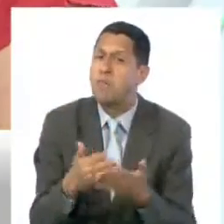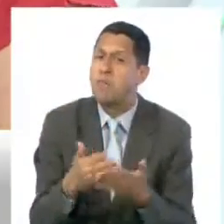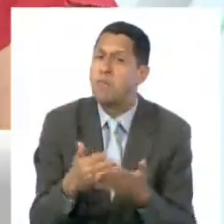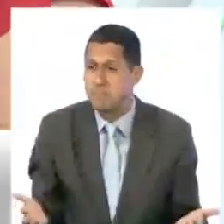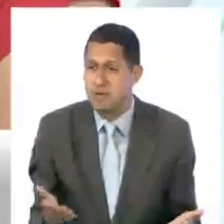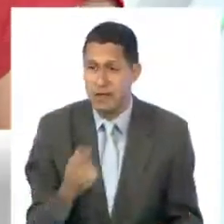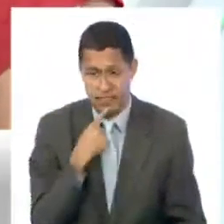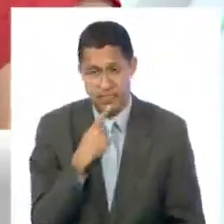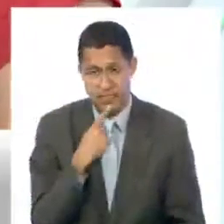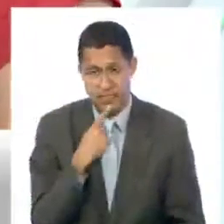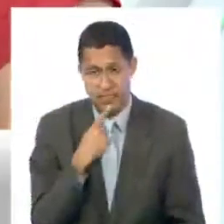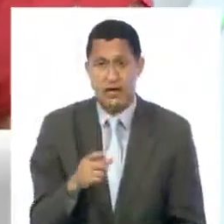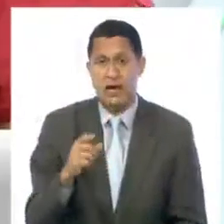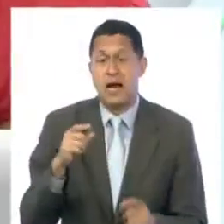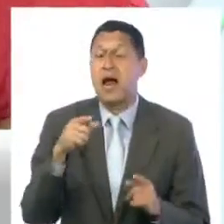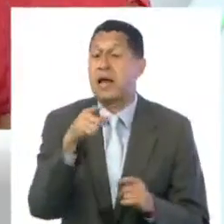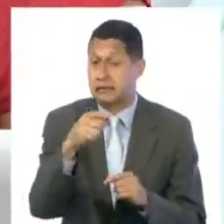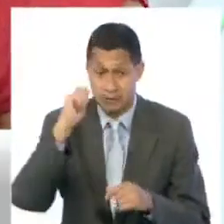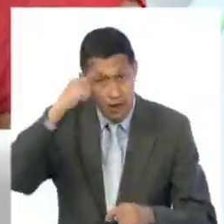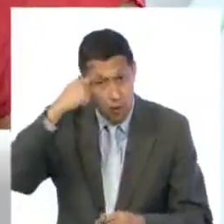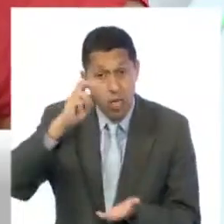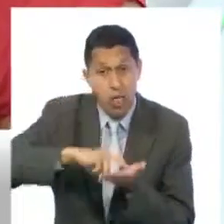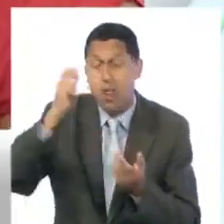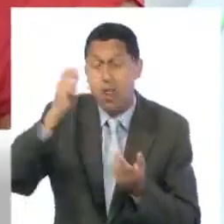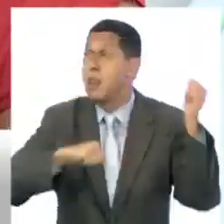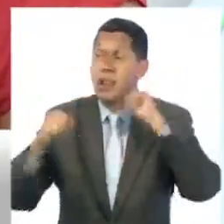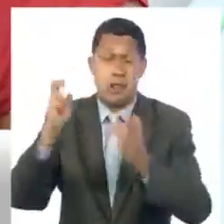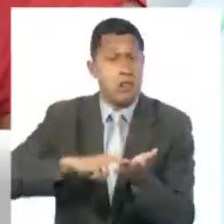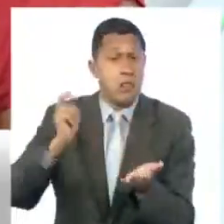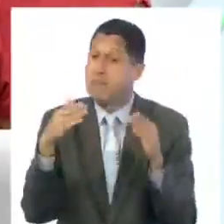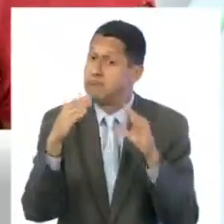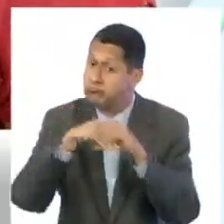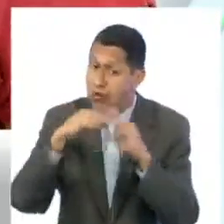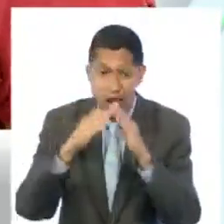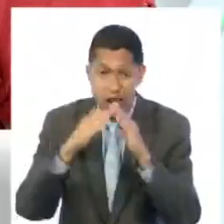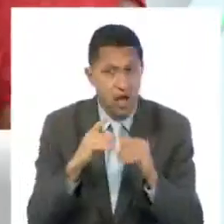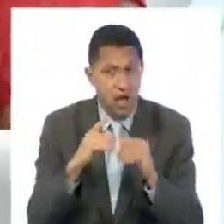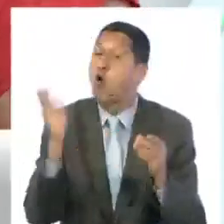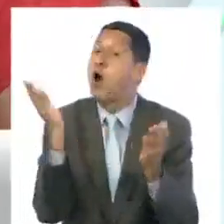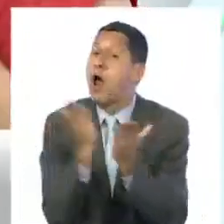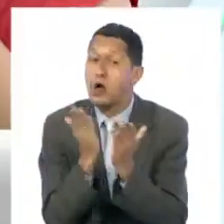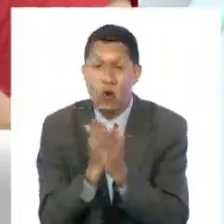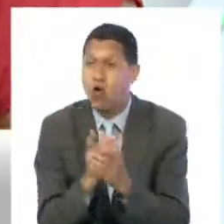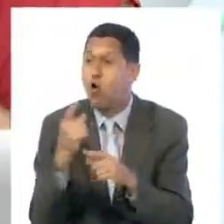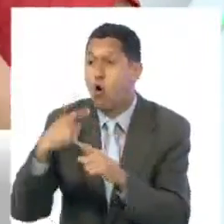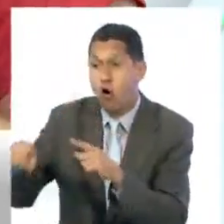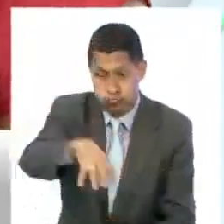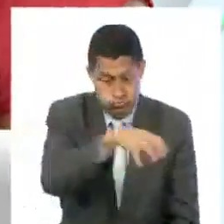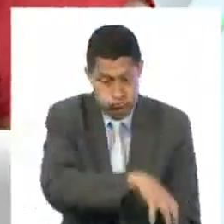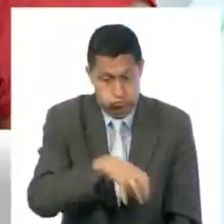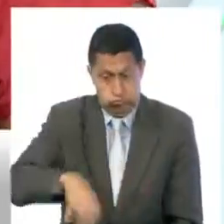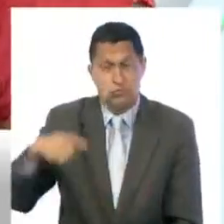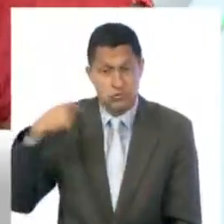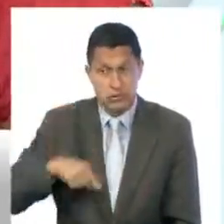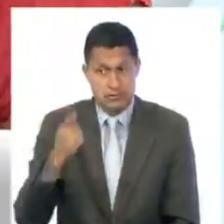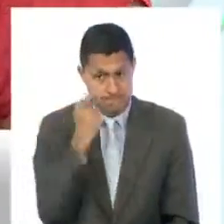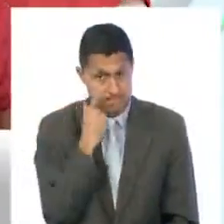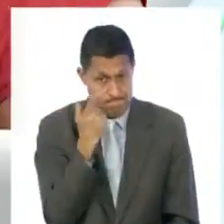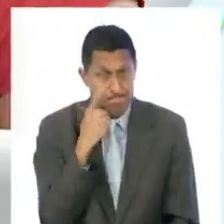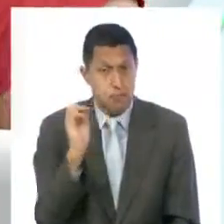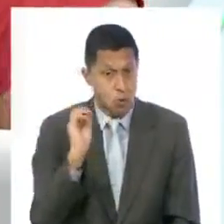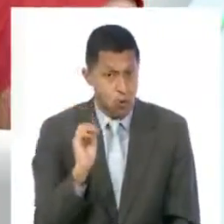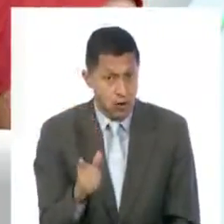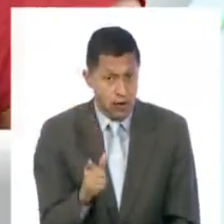que siempre buscar alternativas. El diagnóstico de TDAH es importante realizarlo a tiempo. Un tratamiento